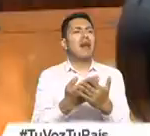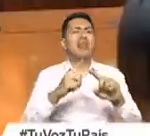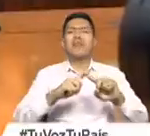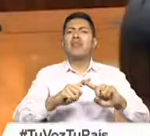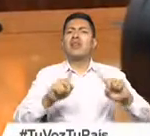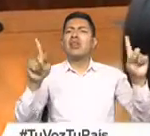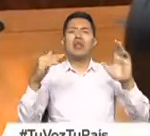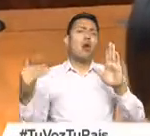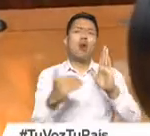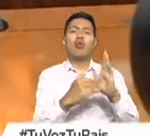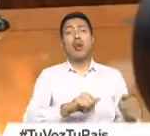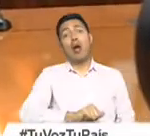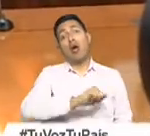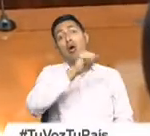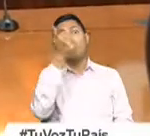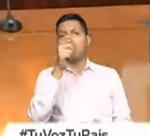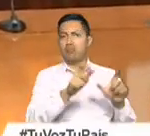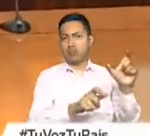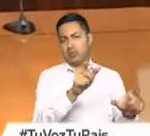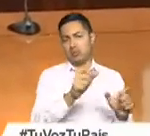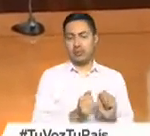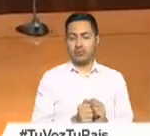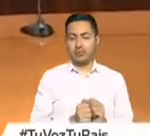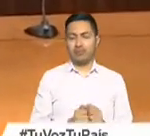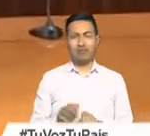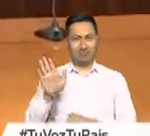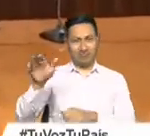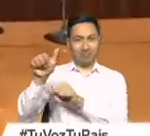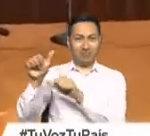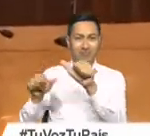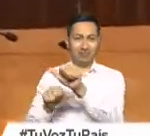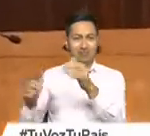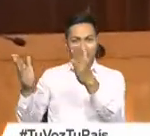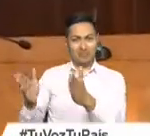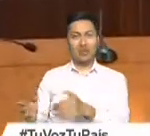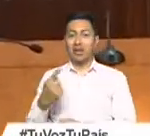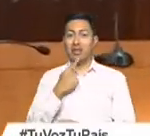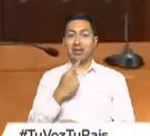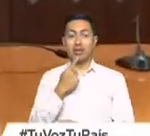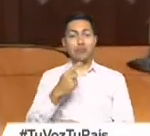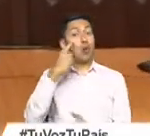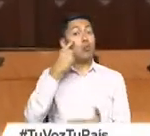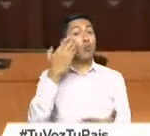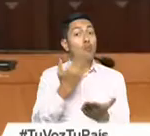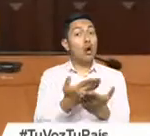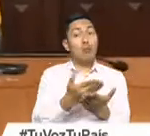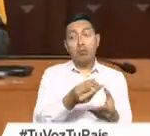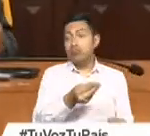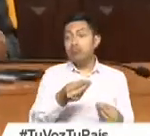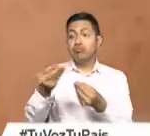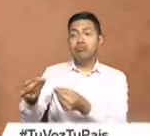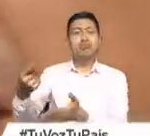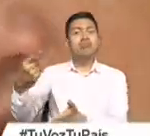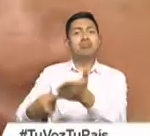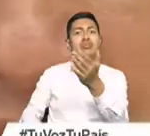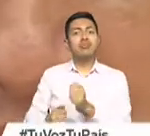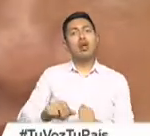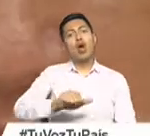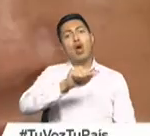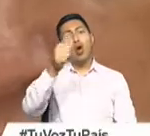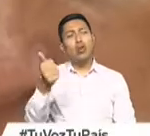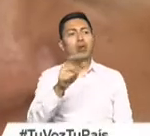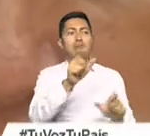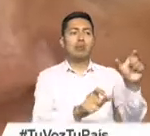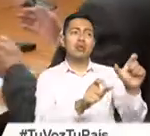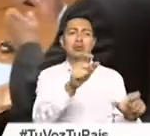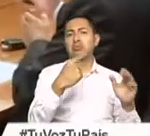político. El jurista explicó que hasta ahora la única prueba presentada son los juicios que se siguen a ciudadanos como Carlos